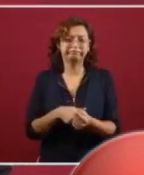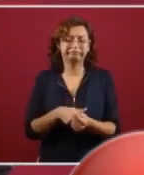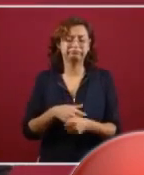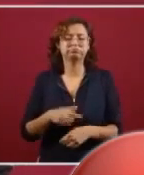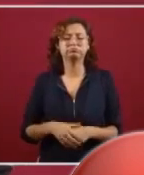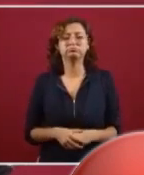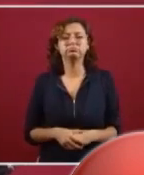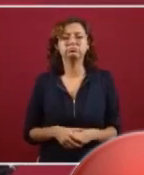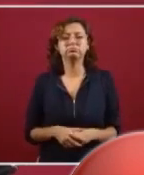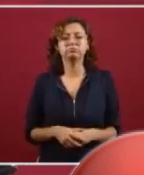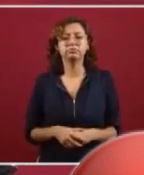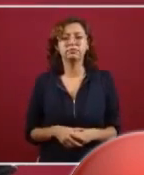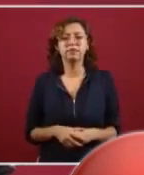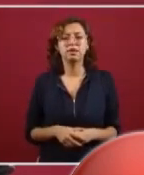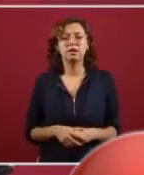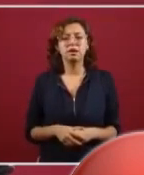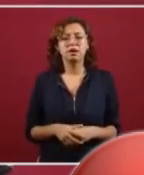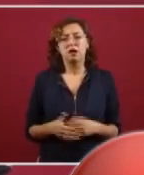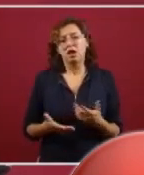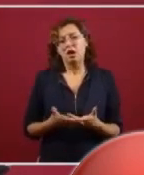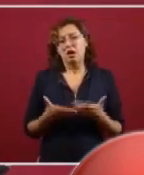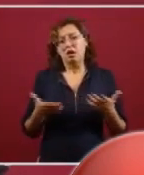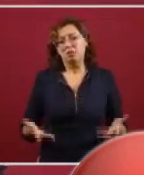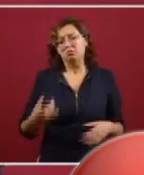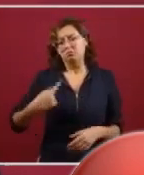Nosotros estamos ya